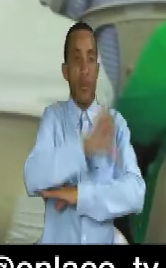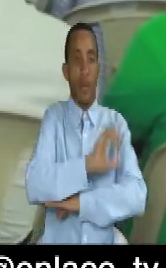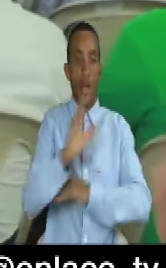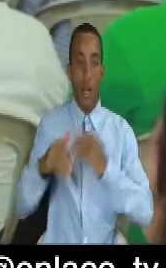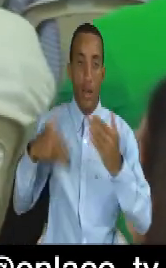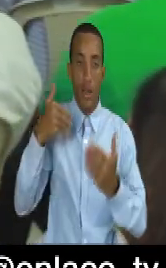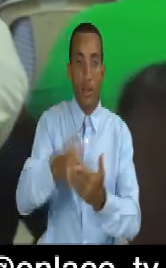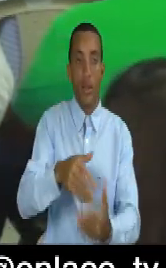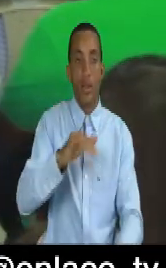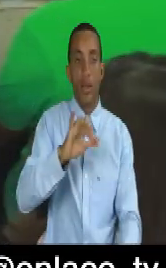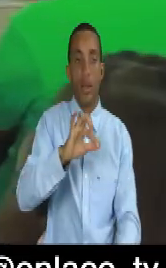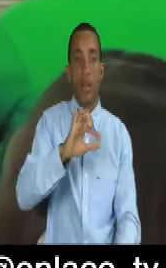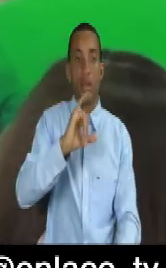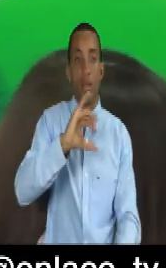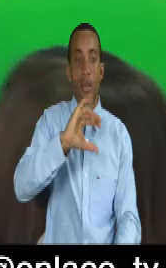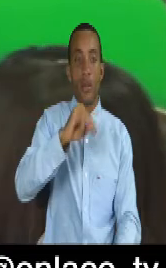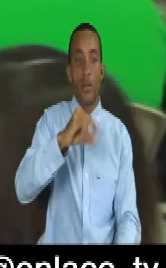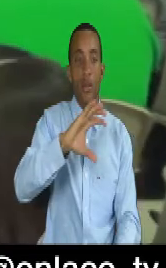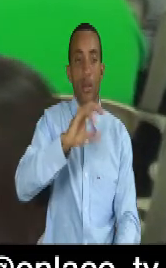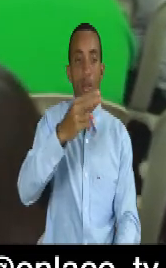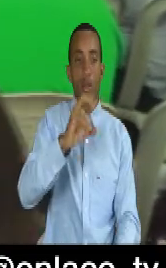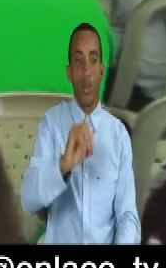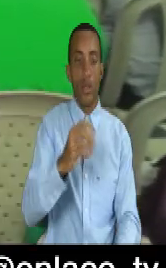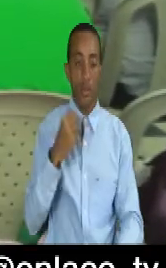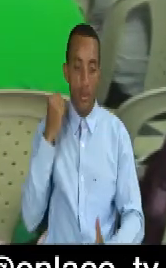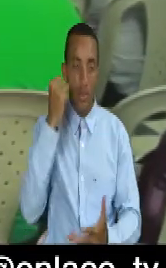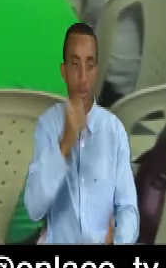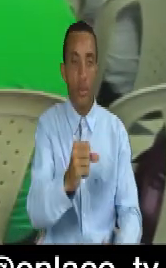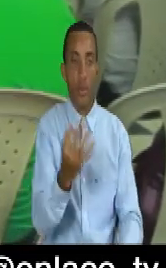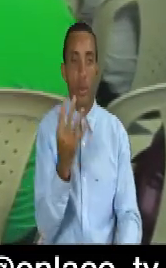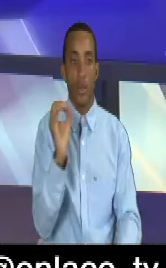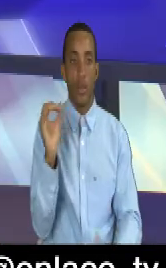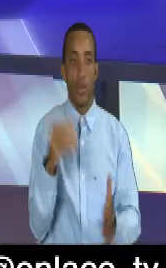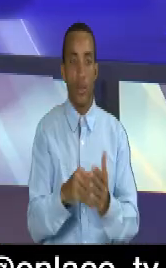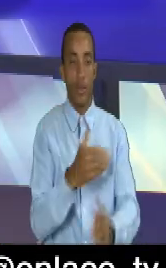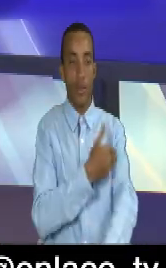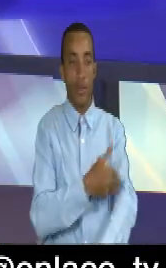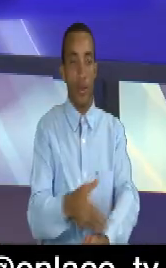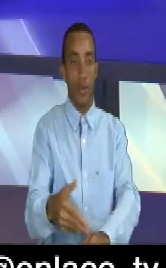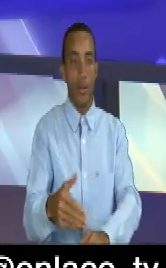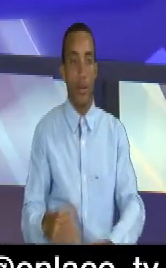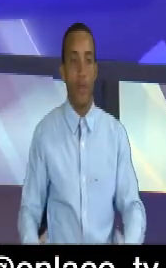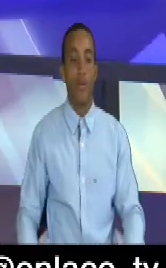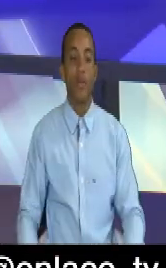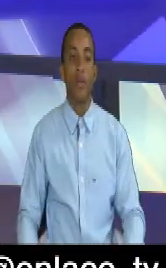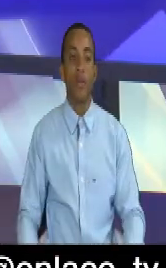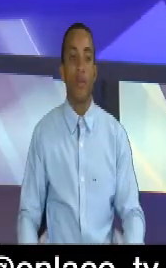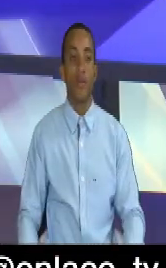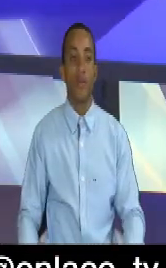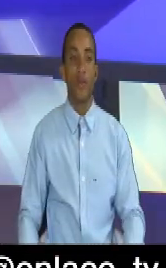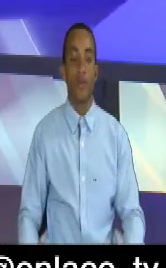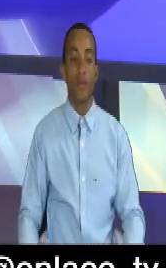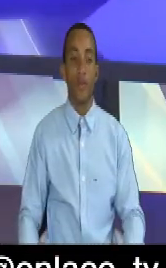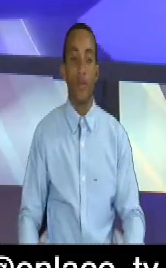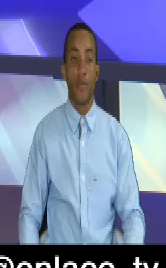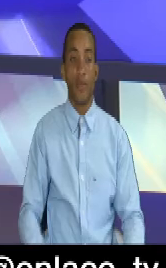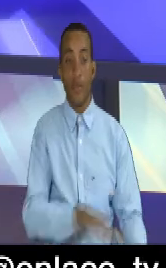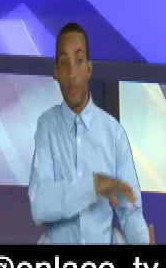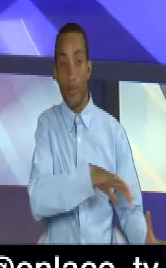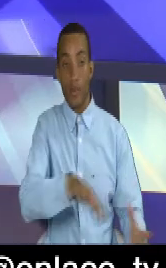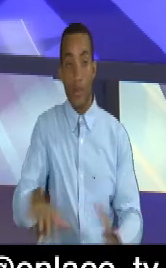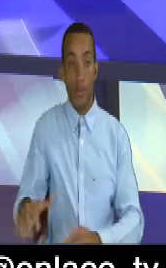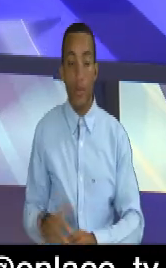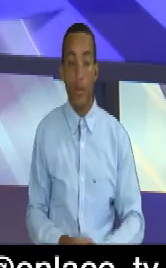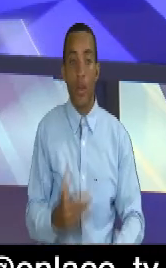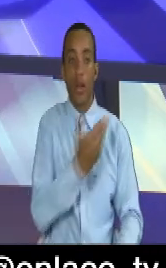Pinchote, proyecto en el que se invertirán 30 mil millones de pesos. Y en este escenario, el presidente de la USO Nacional,